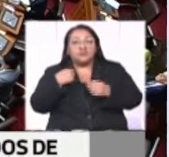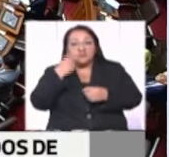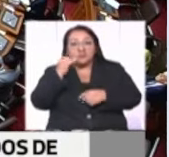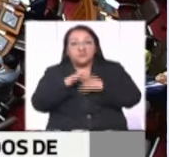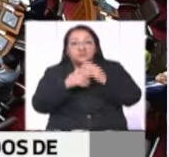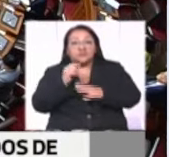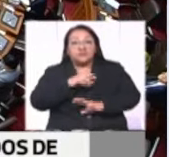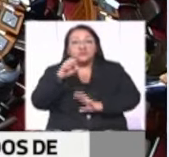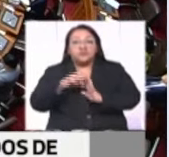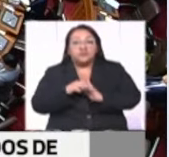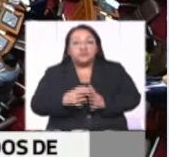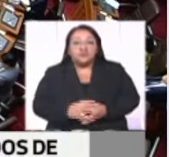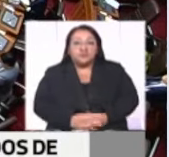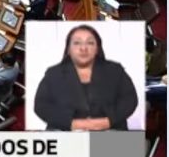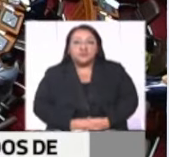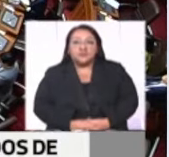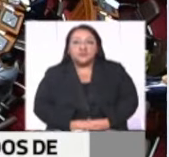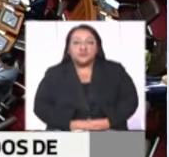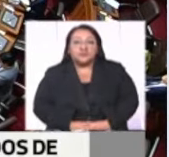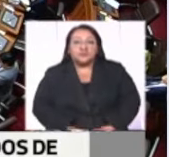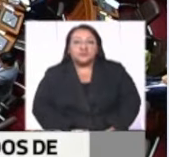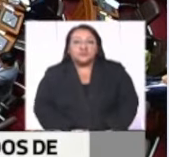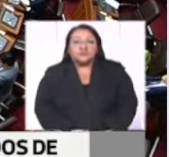uno de los proyectos de ley.